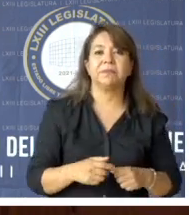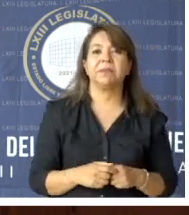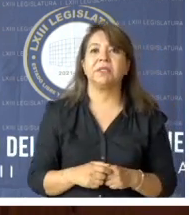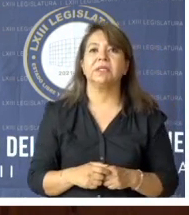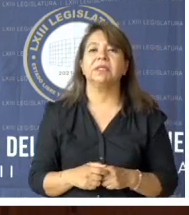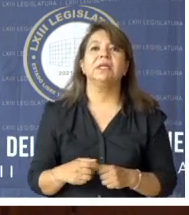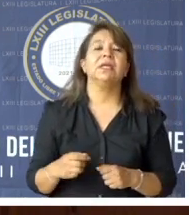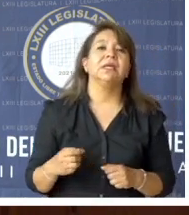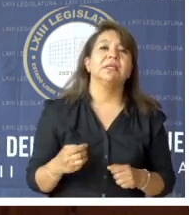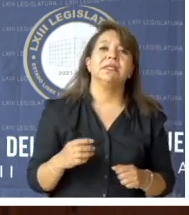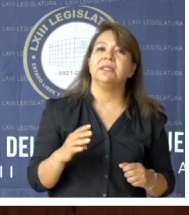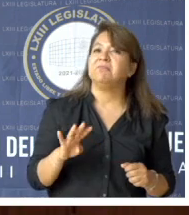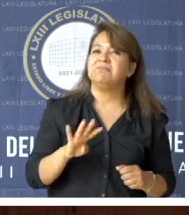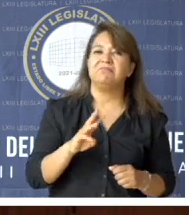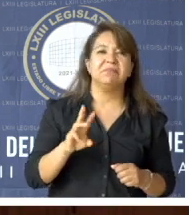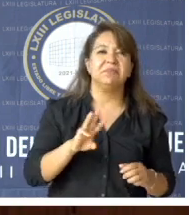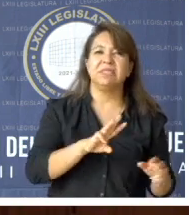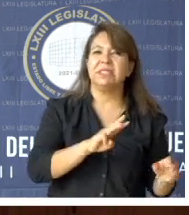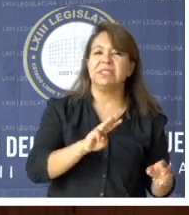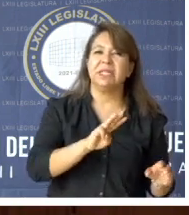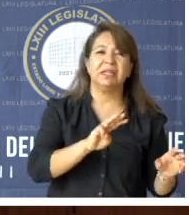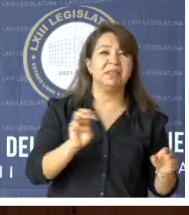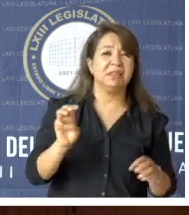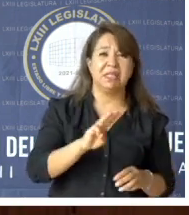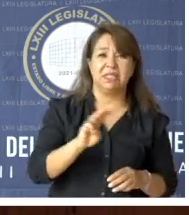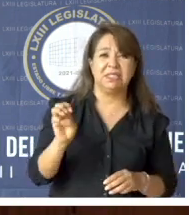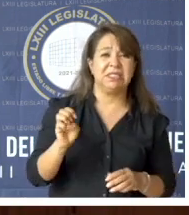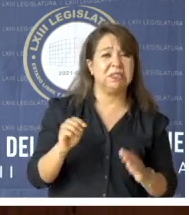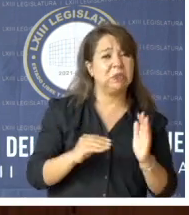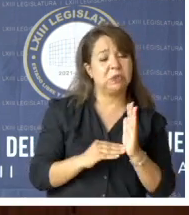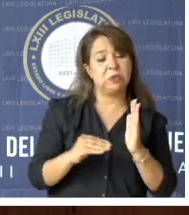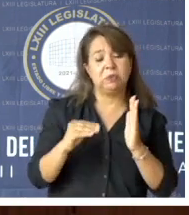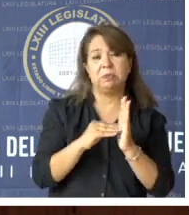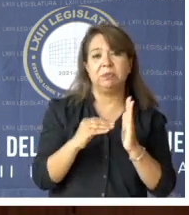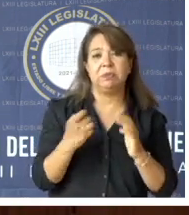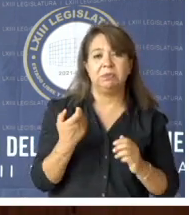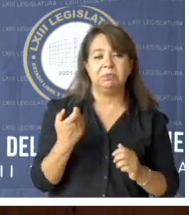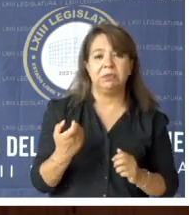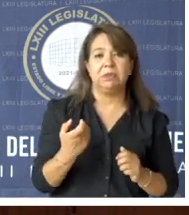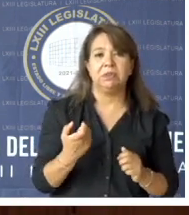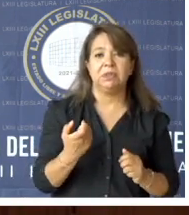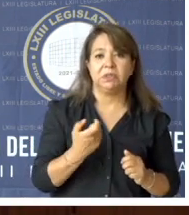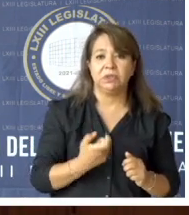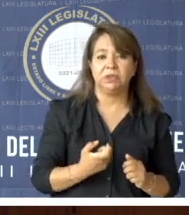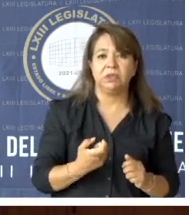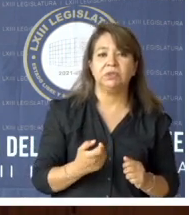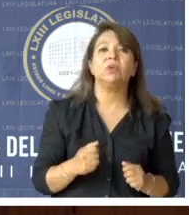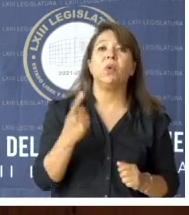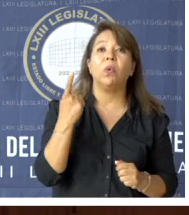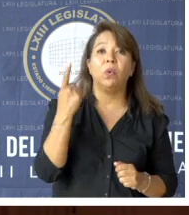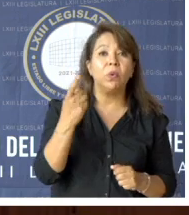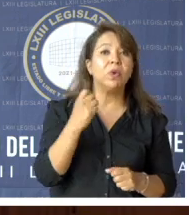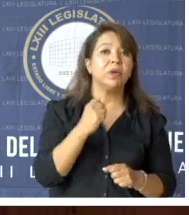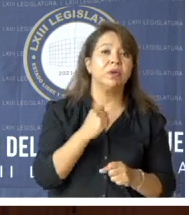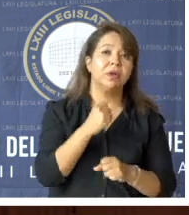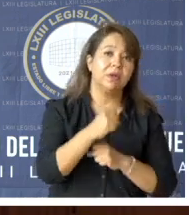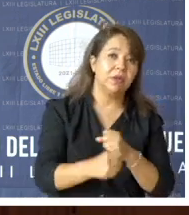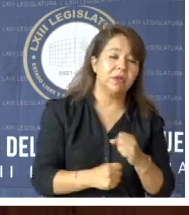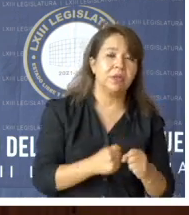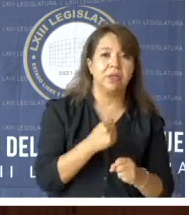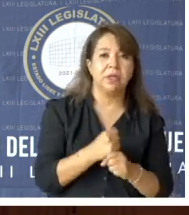300,000 pesos, de acuerdo con su declaración fiscal y que tengan más de un año en